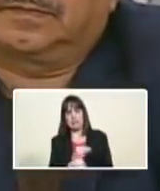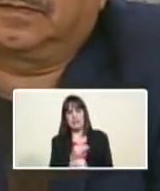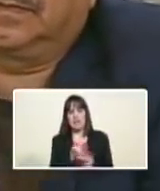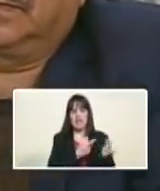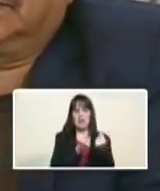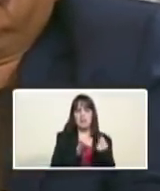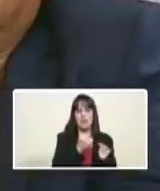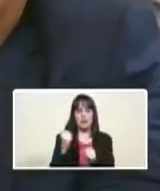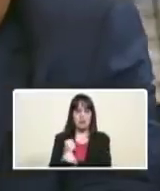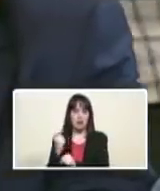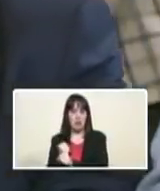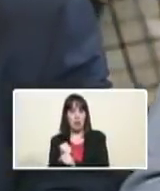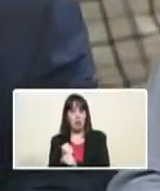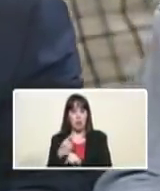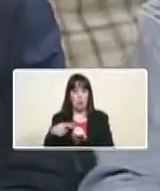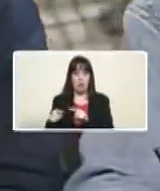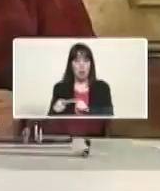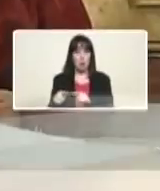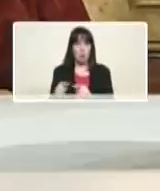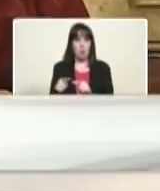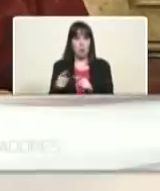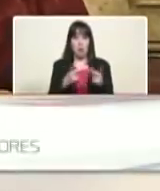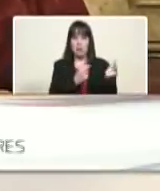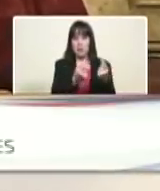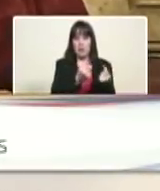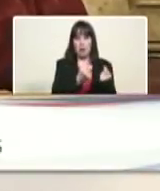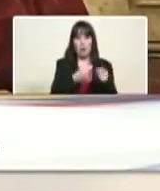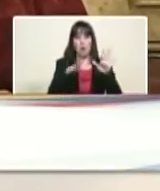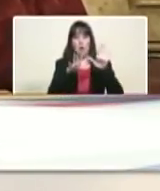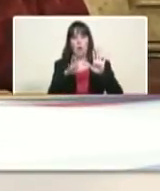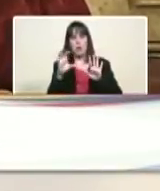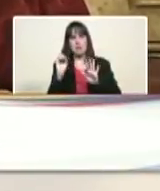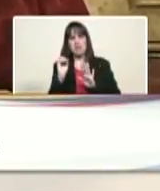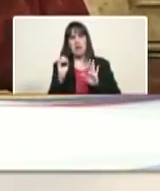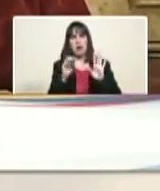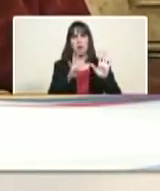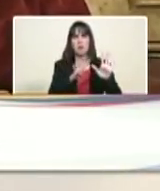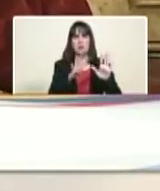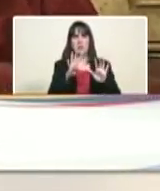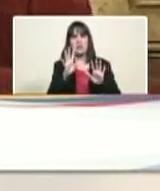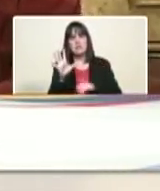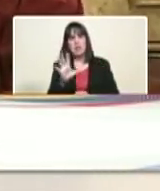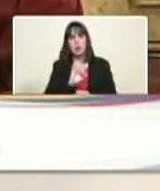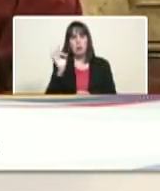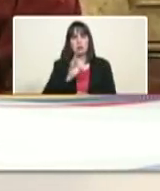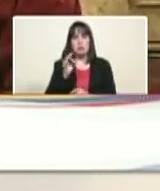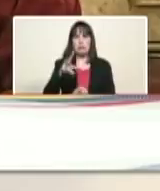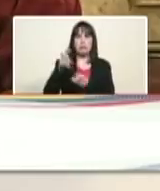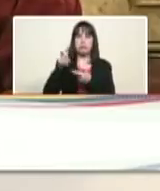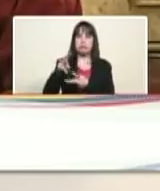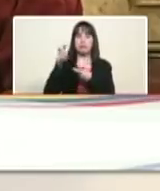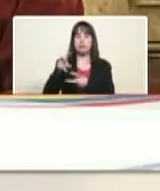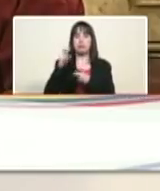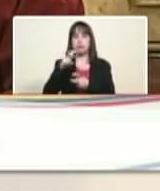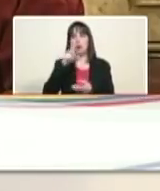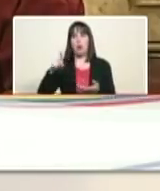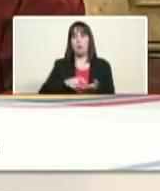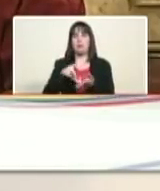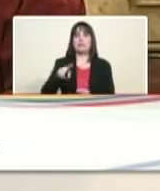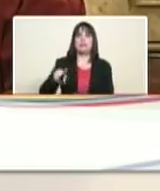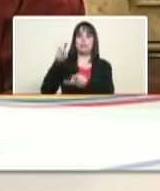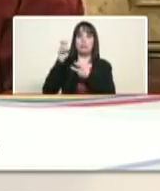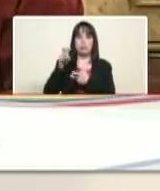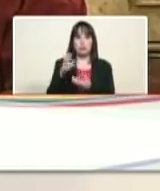el capital se está llevando, se estaba llevando el 90-95% de la remuneración nacional, de los recursos, de la riqueza